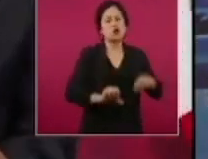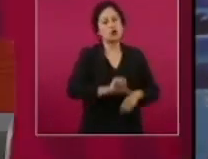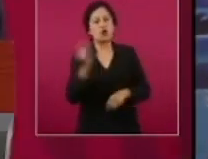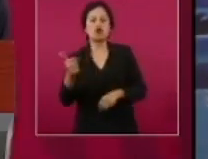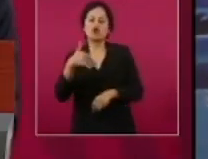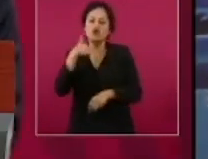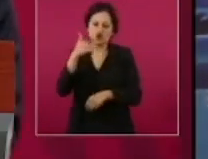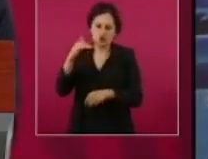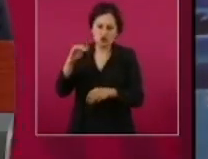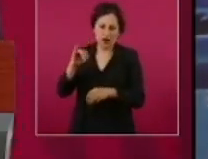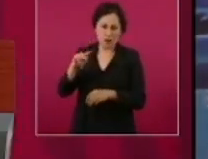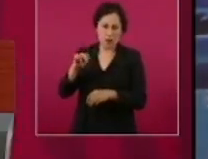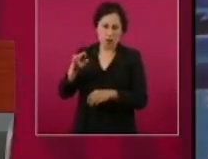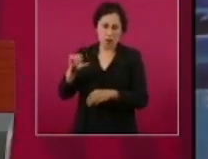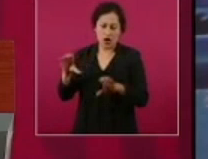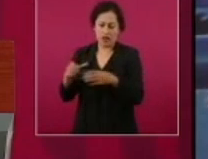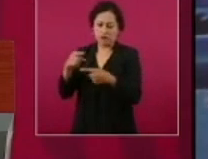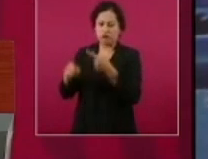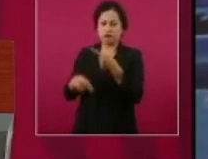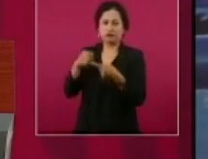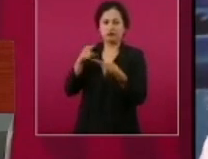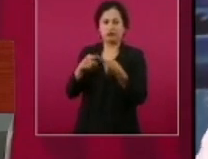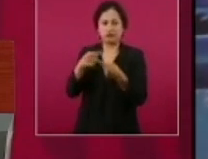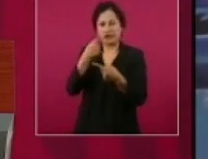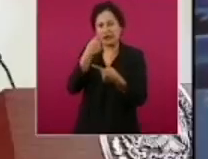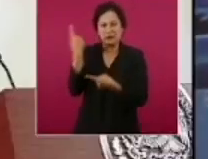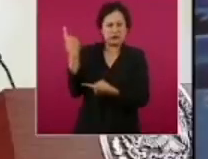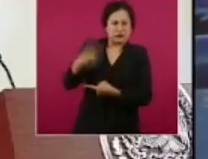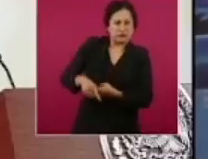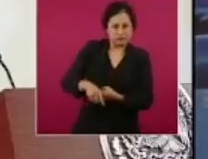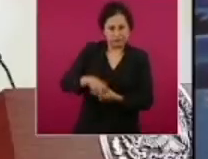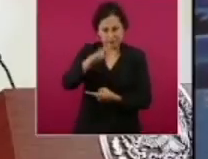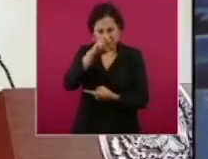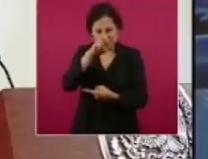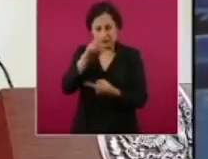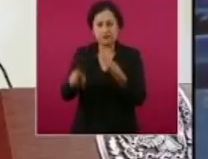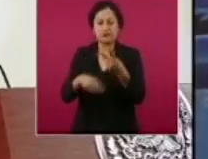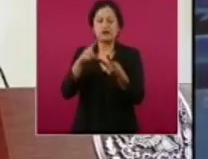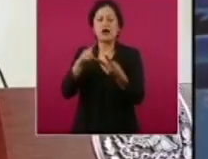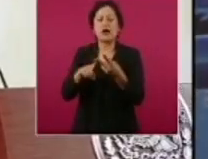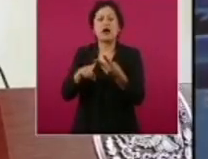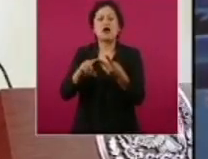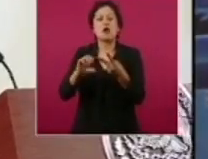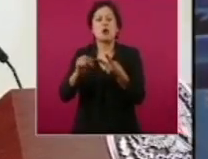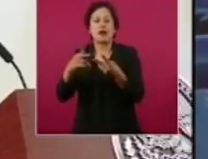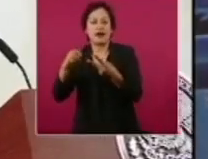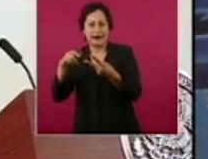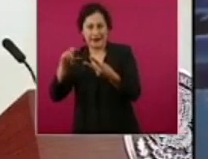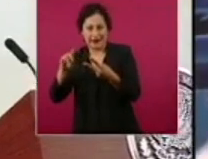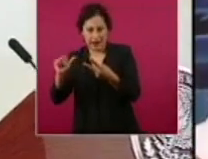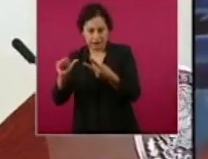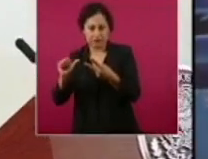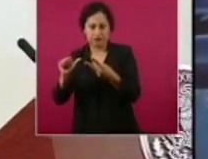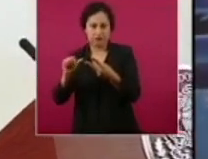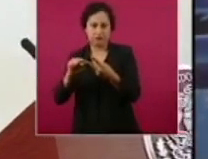vote por cuál de los candidatos de Morena puede ganar y puede